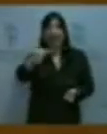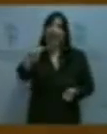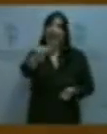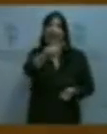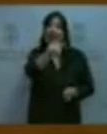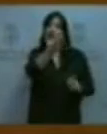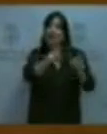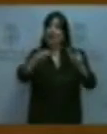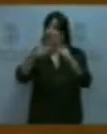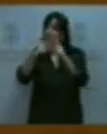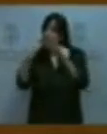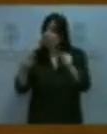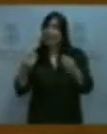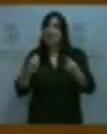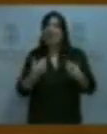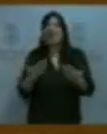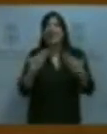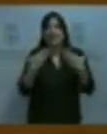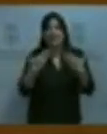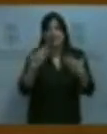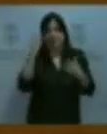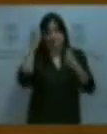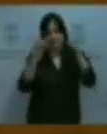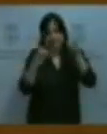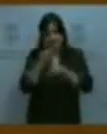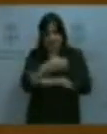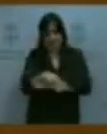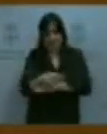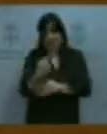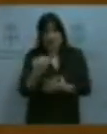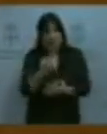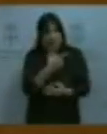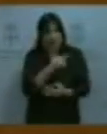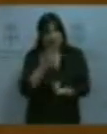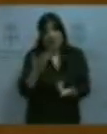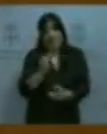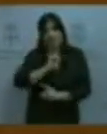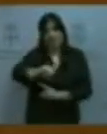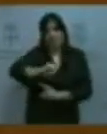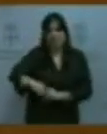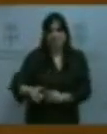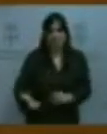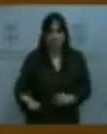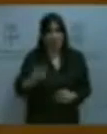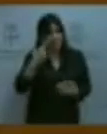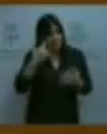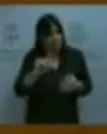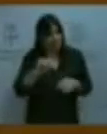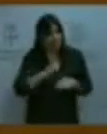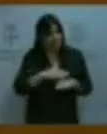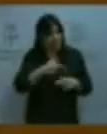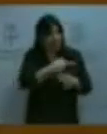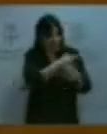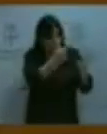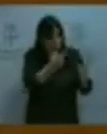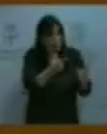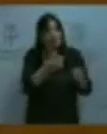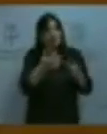la realidad. Esa es la realidad. Y para ustedes, para este partido, para el Partido